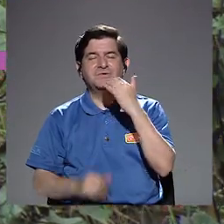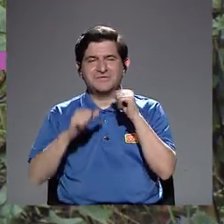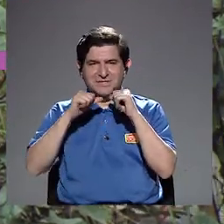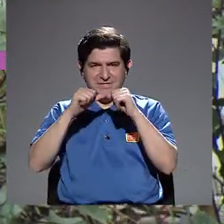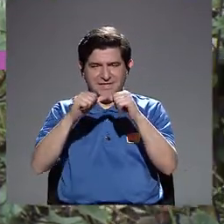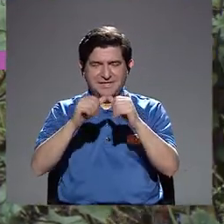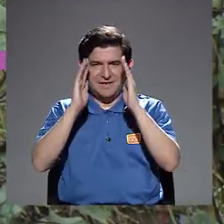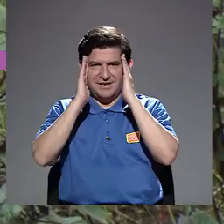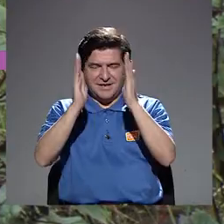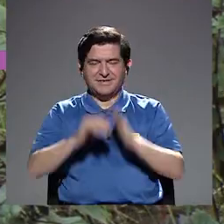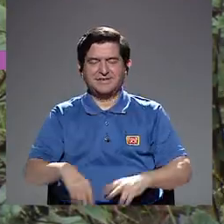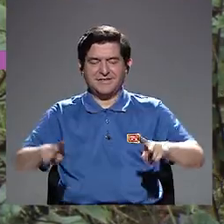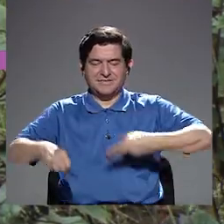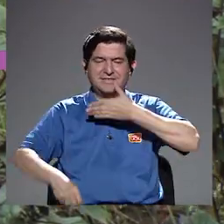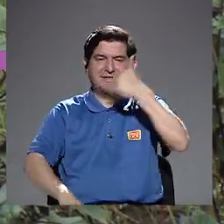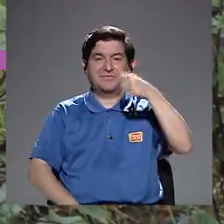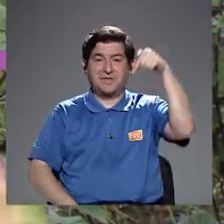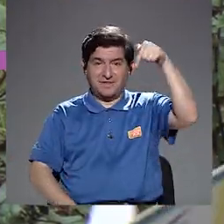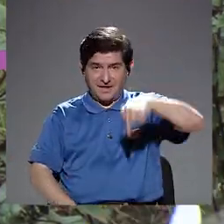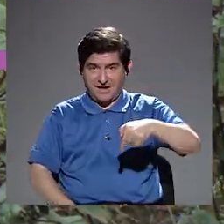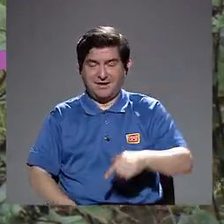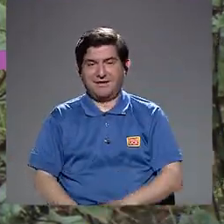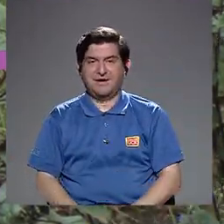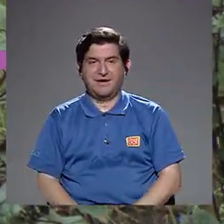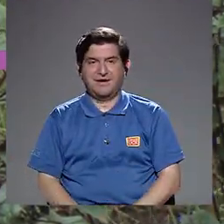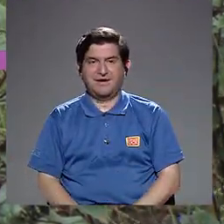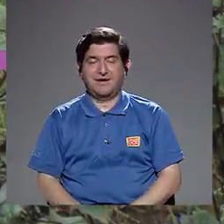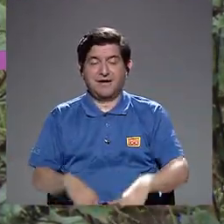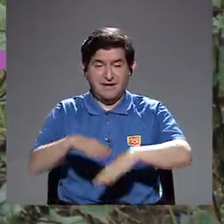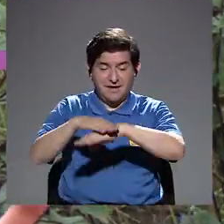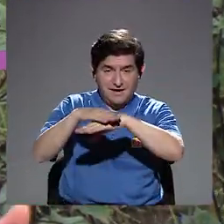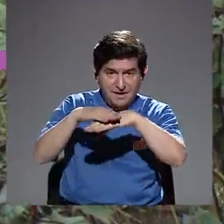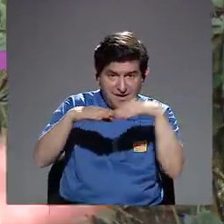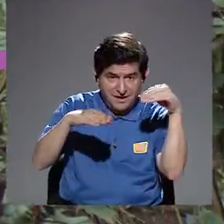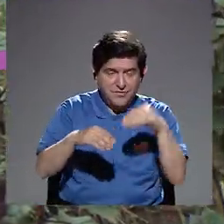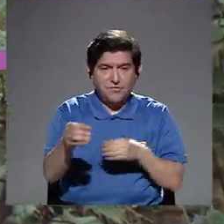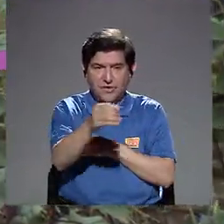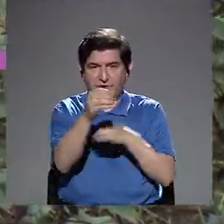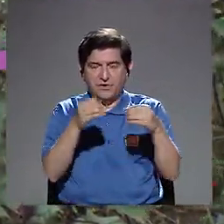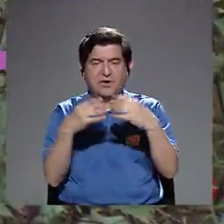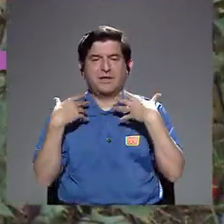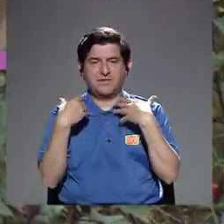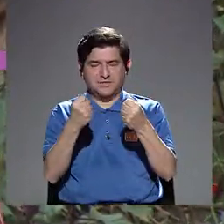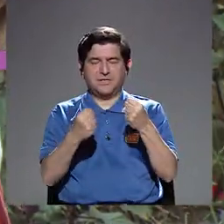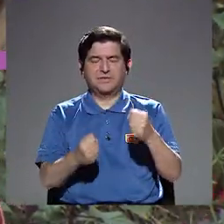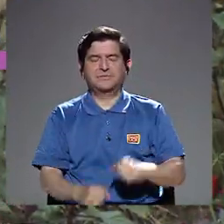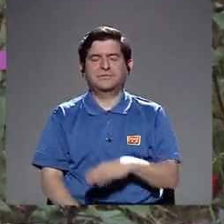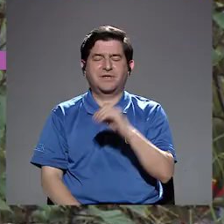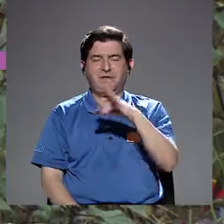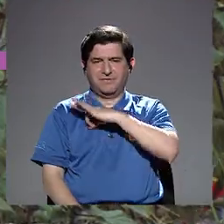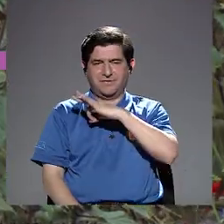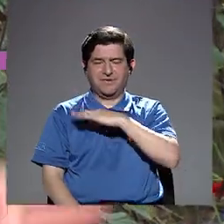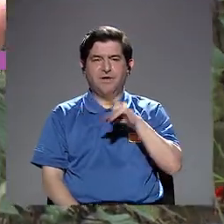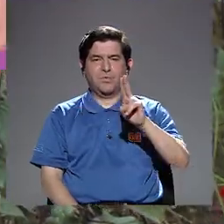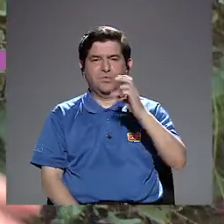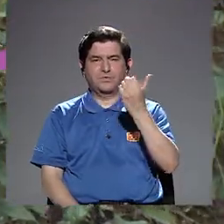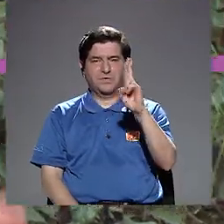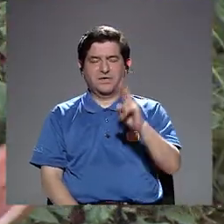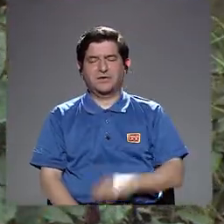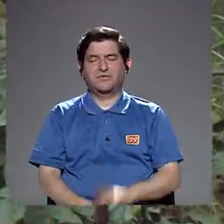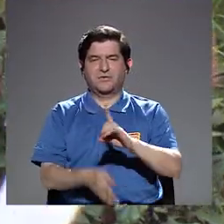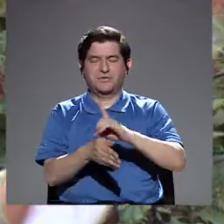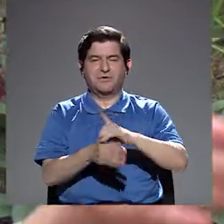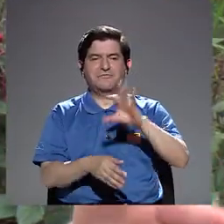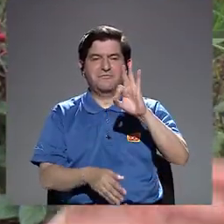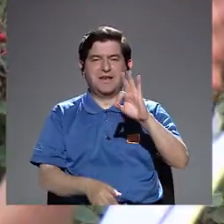Gracias por continuar en sintonía de Vivir Mejor. Nos encontramos acá en las afueras de la Oficina de Salud y Bienestar de la Universidad de Costa Rica